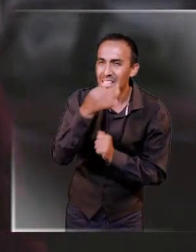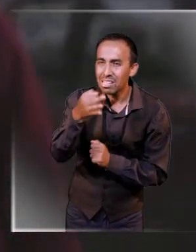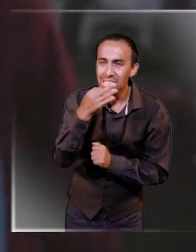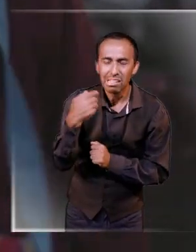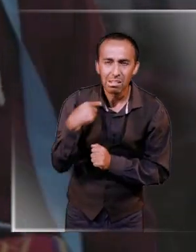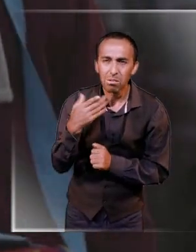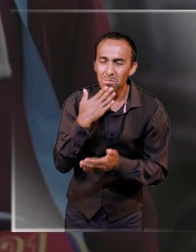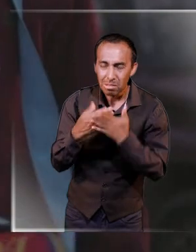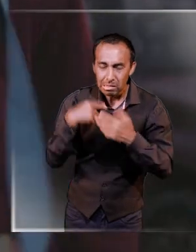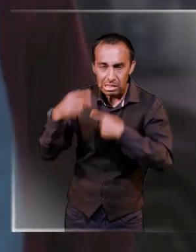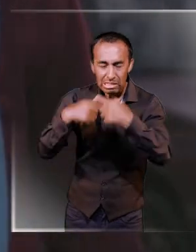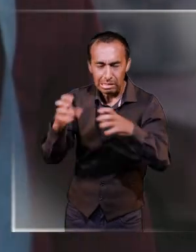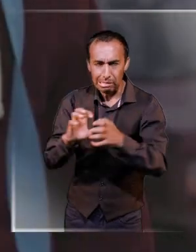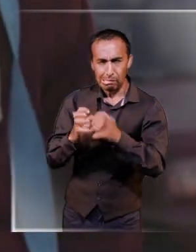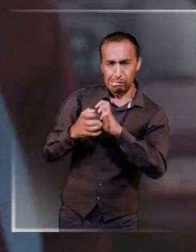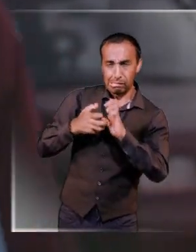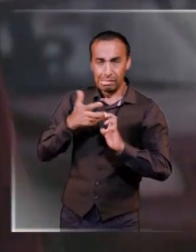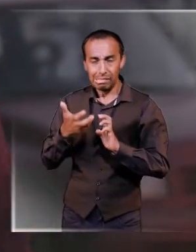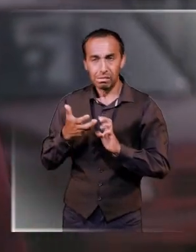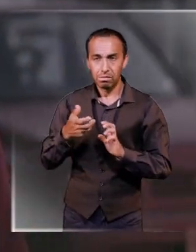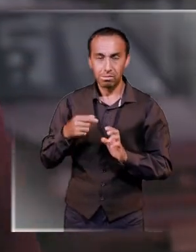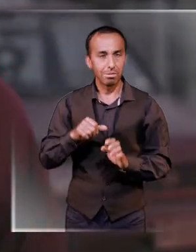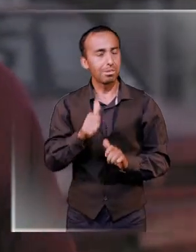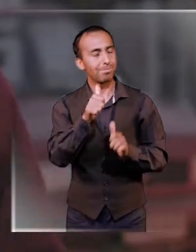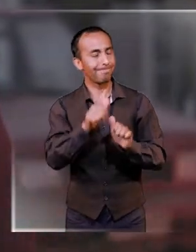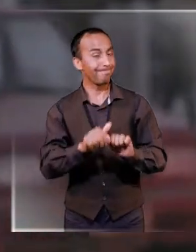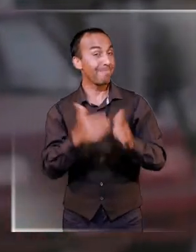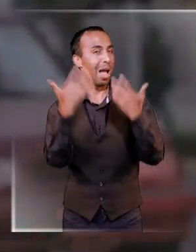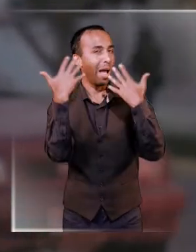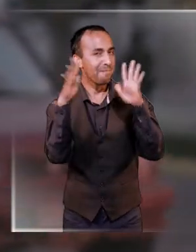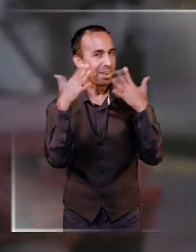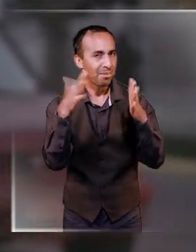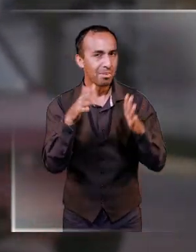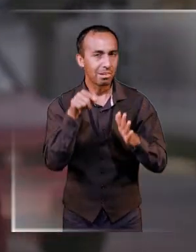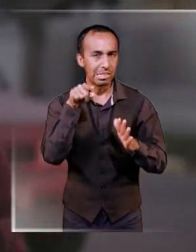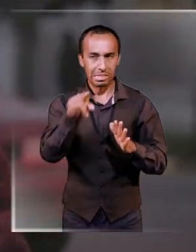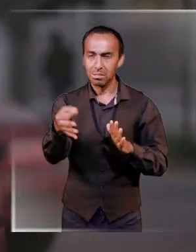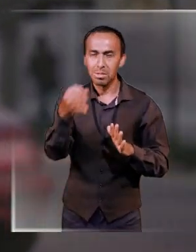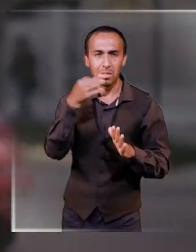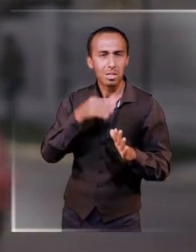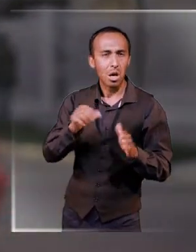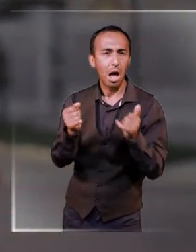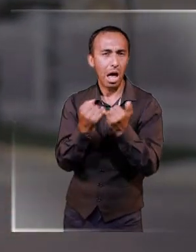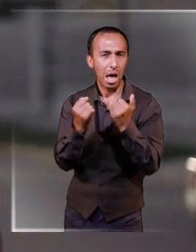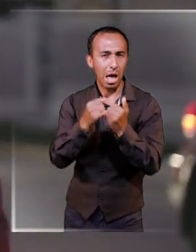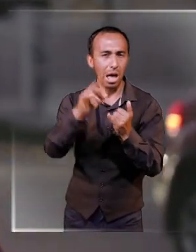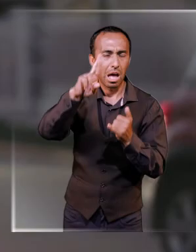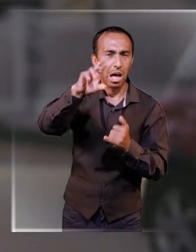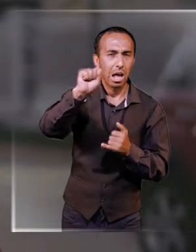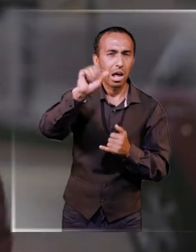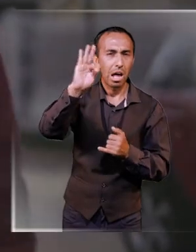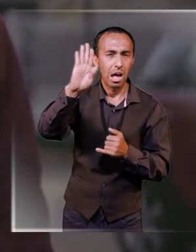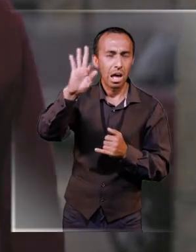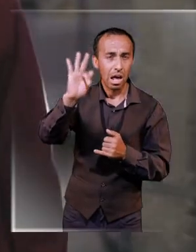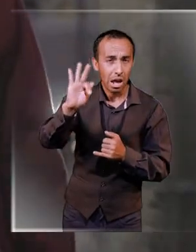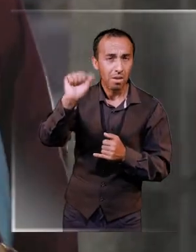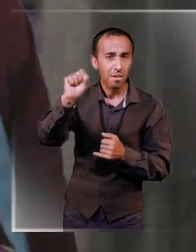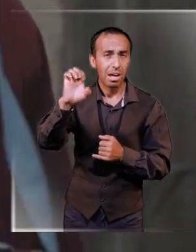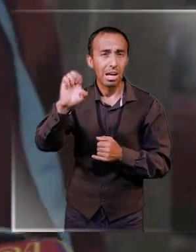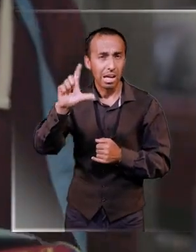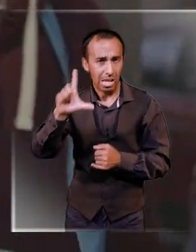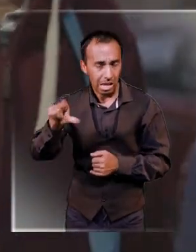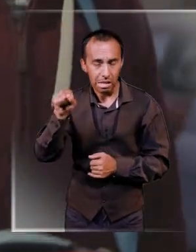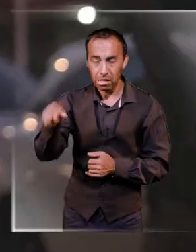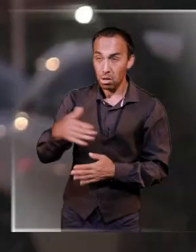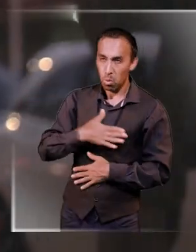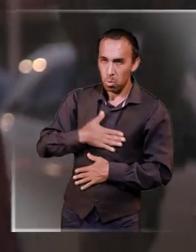era, decían tu compañero? Fue un bravo. Eso es lo que dijo Rafael. ¿Ah, sí? Sí. ¿A Rafael